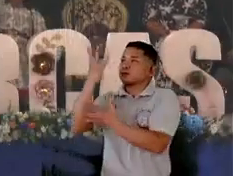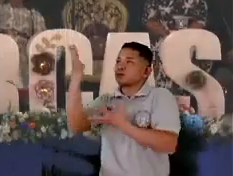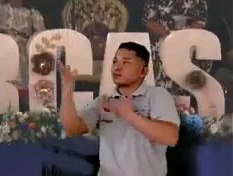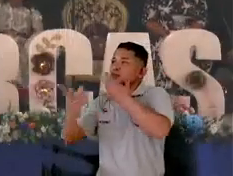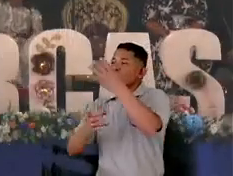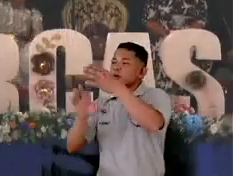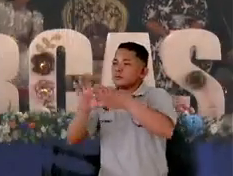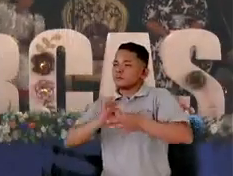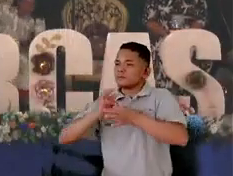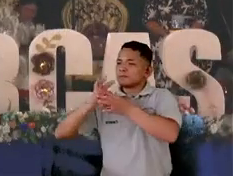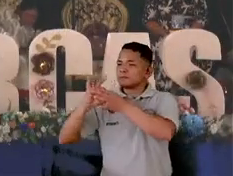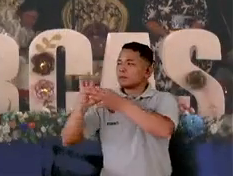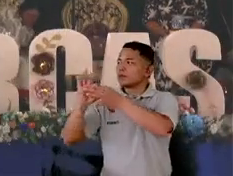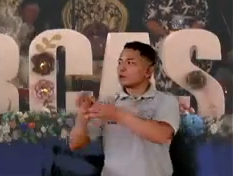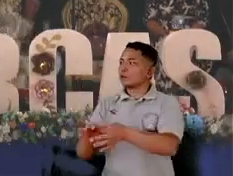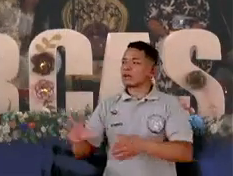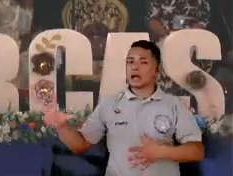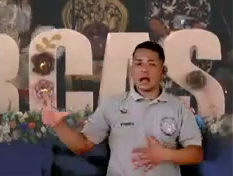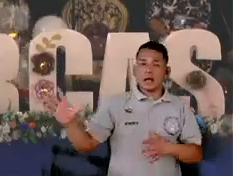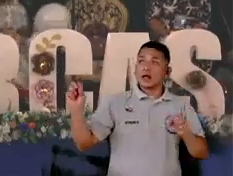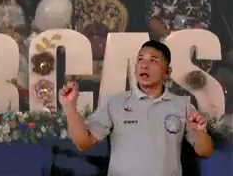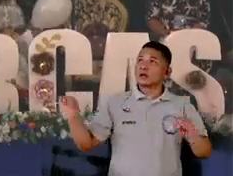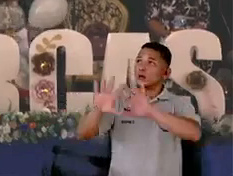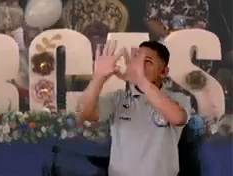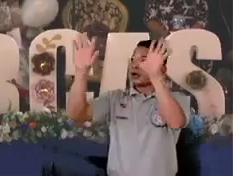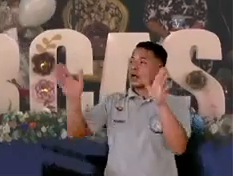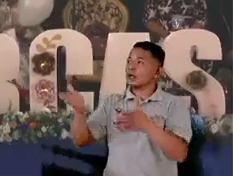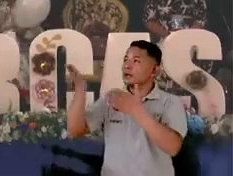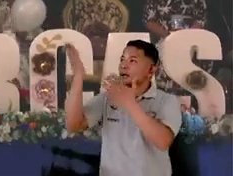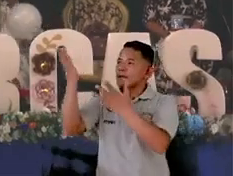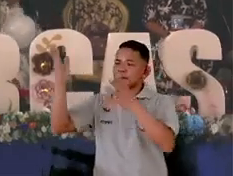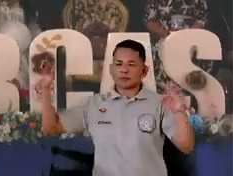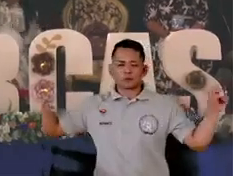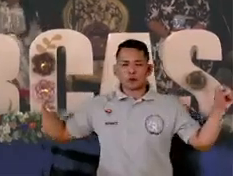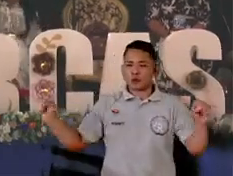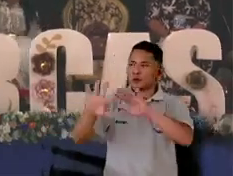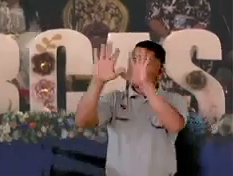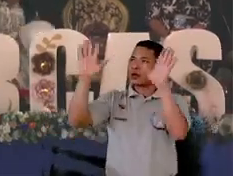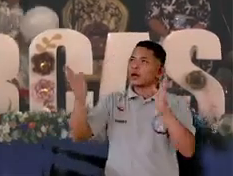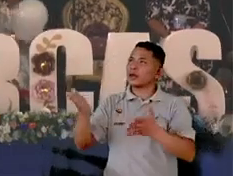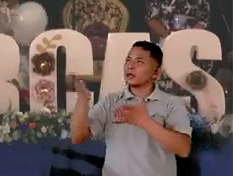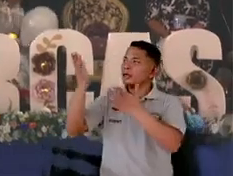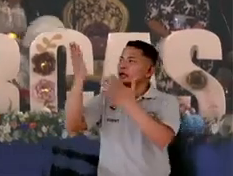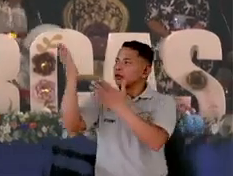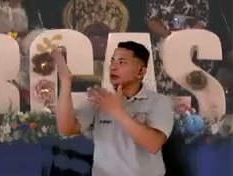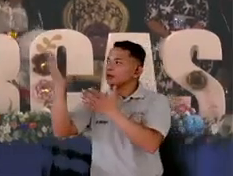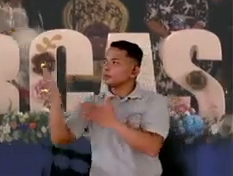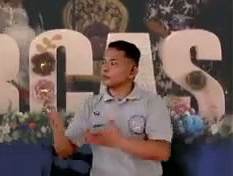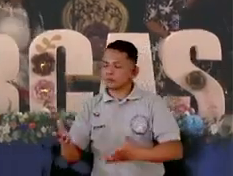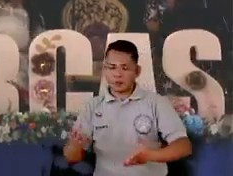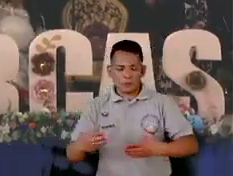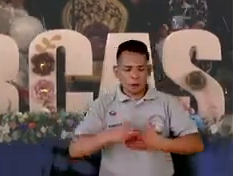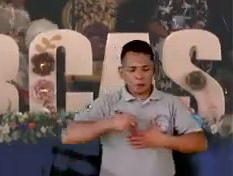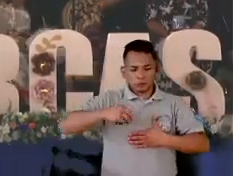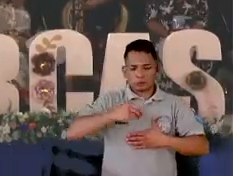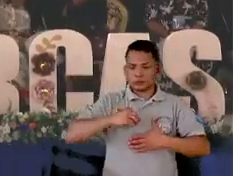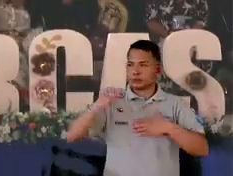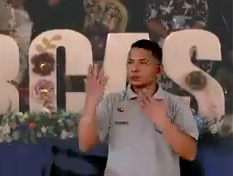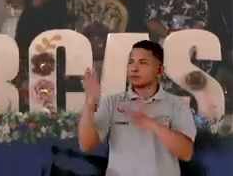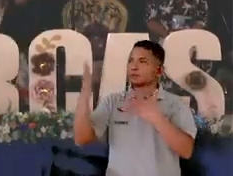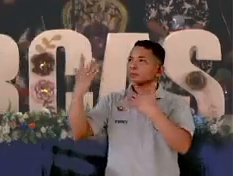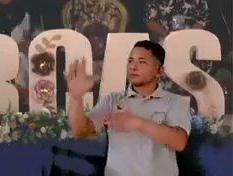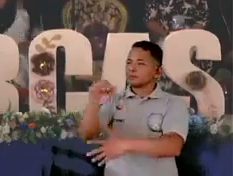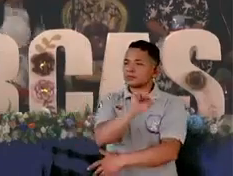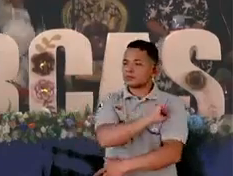pueblo a una voz. Gloria a Él, gloria a Él, gloria a Él. Mi alma te